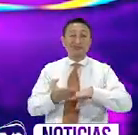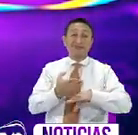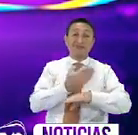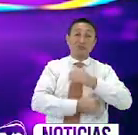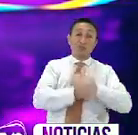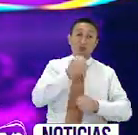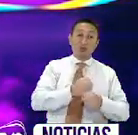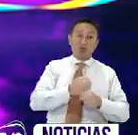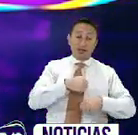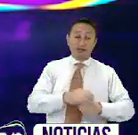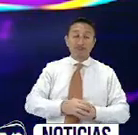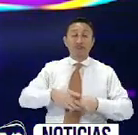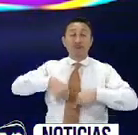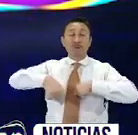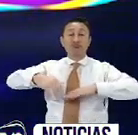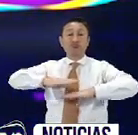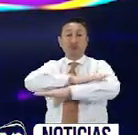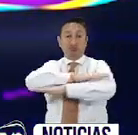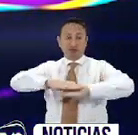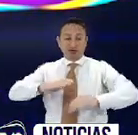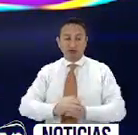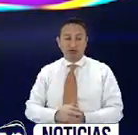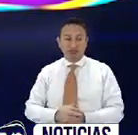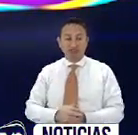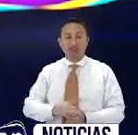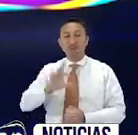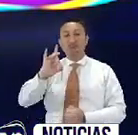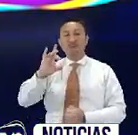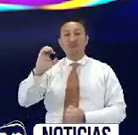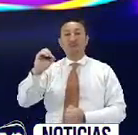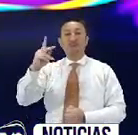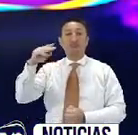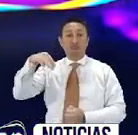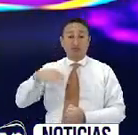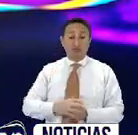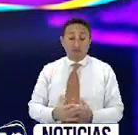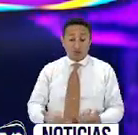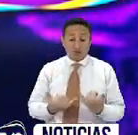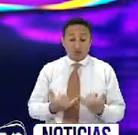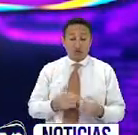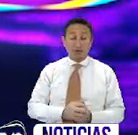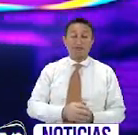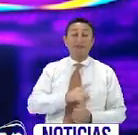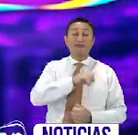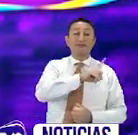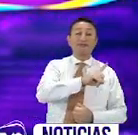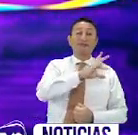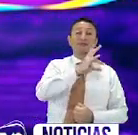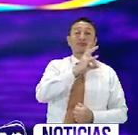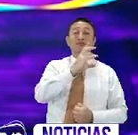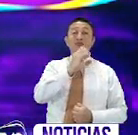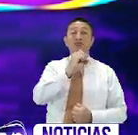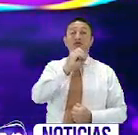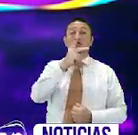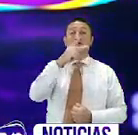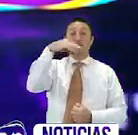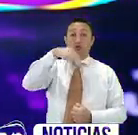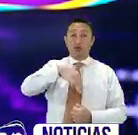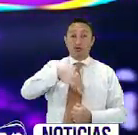las recuperaciones viales alcanzaban apenas los 80 kilómetros. Ahora son más de 170 kilómetros de